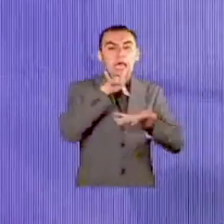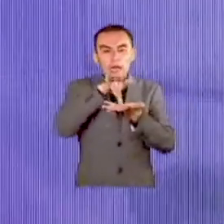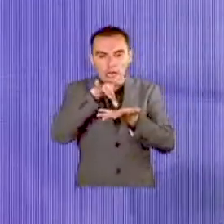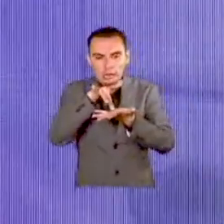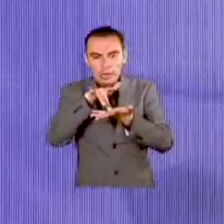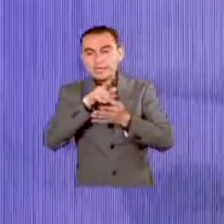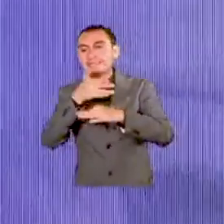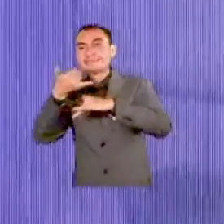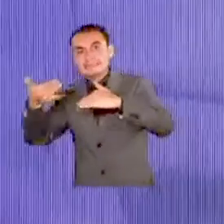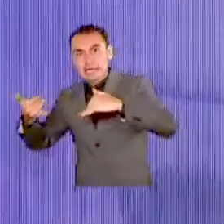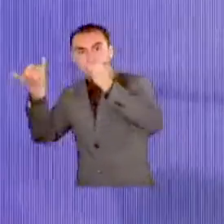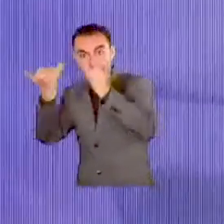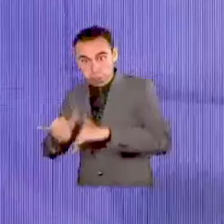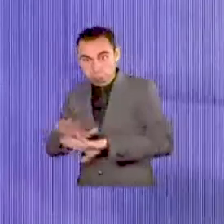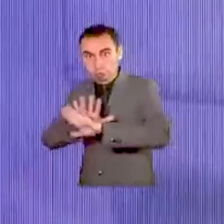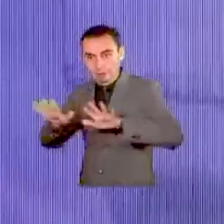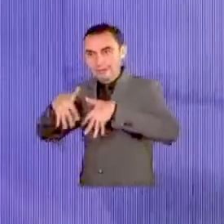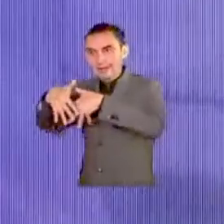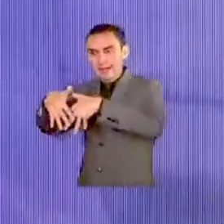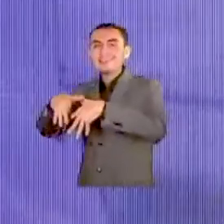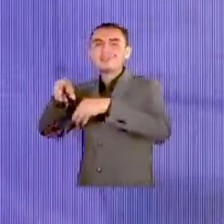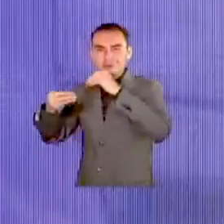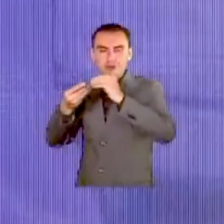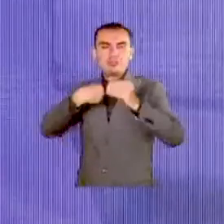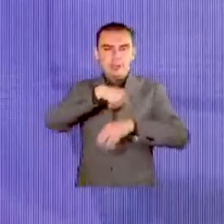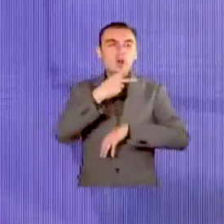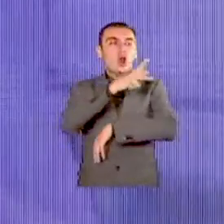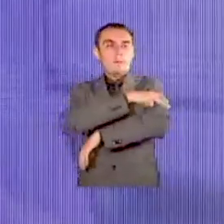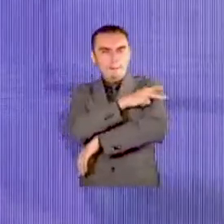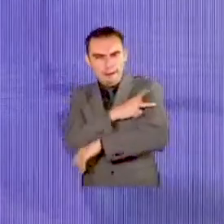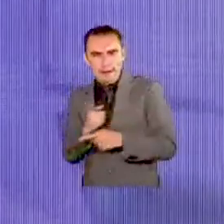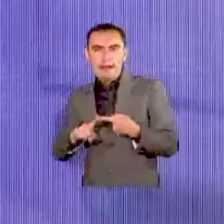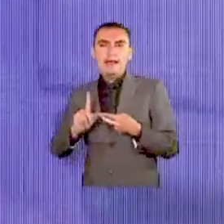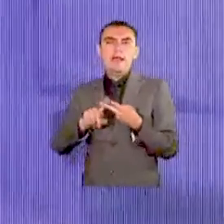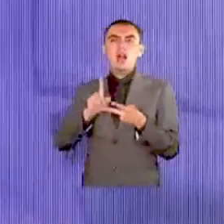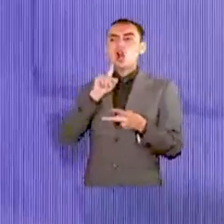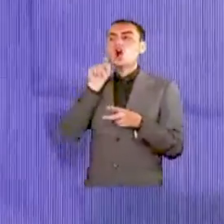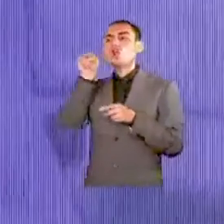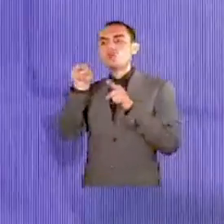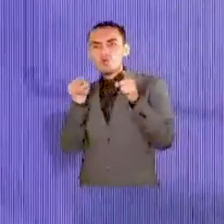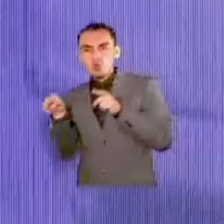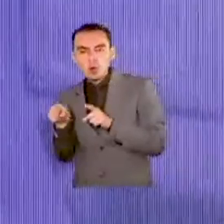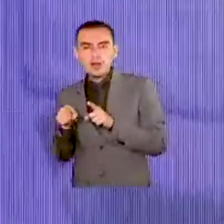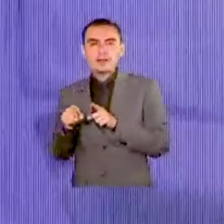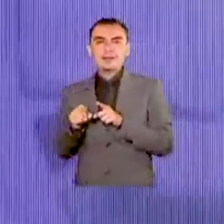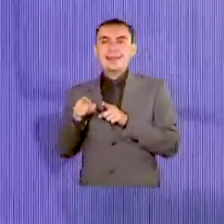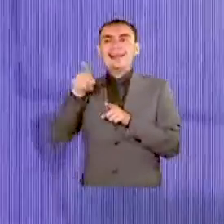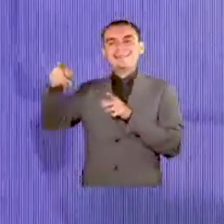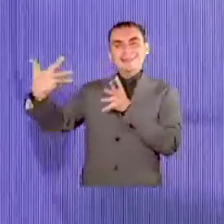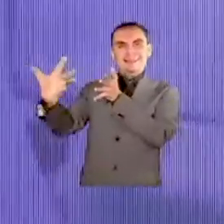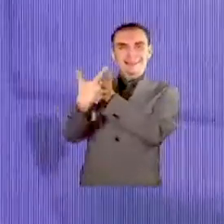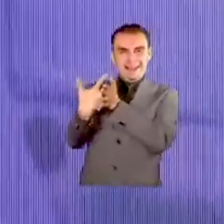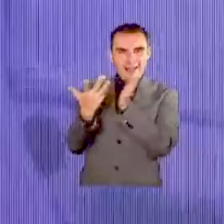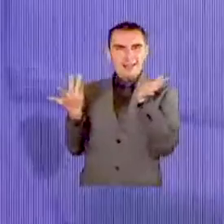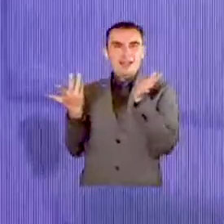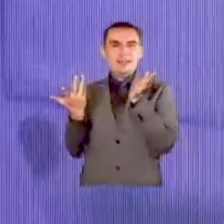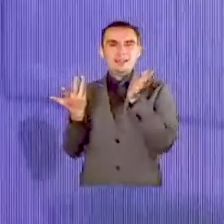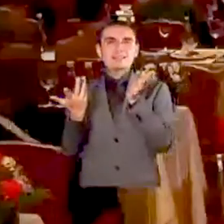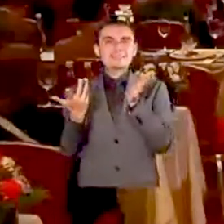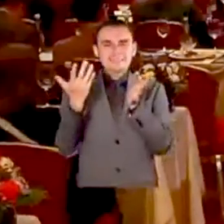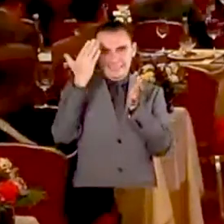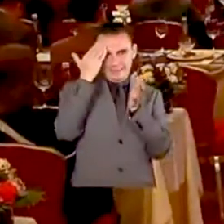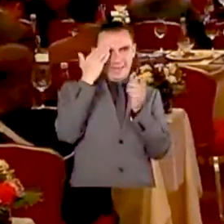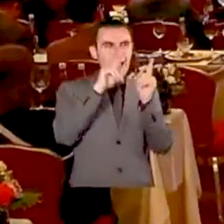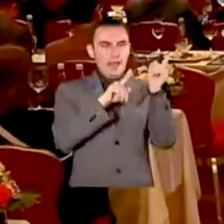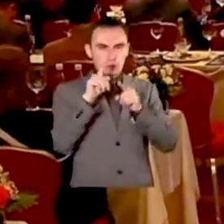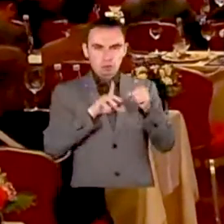integrantes del Ministerio Público, con la Defensoría del Pueblo y con los personeros, a los centros de traslado por protección, frente a esa medida